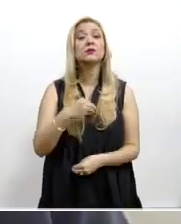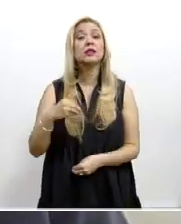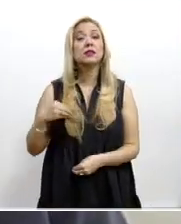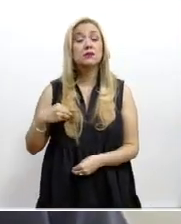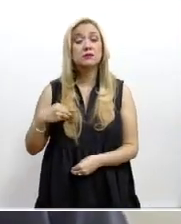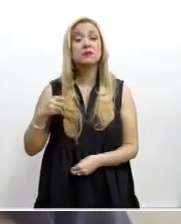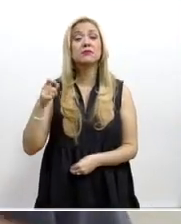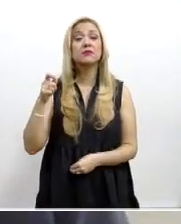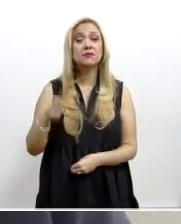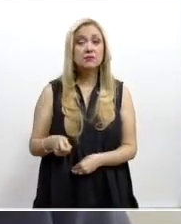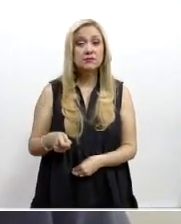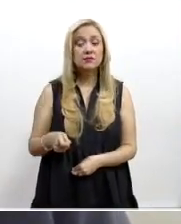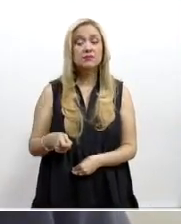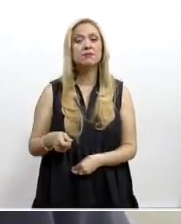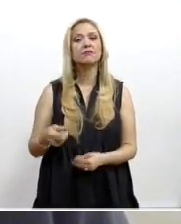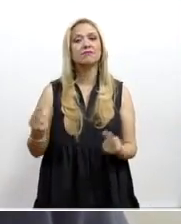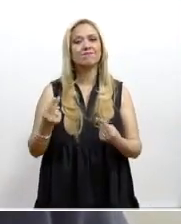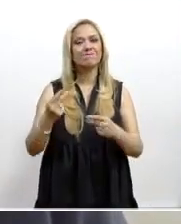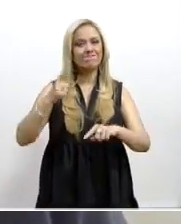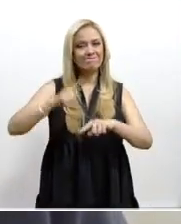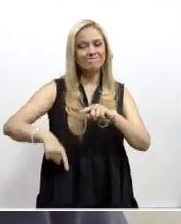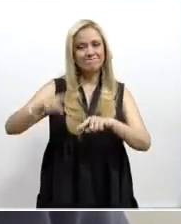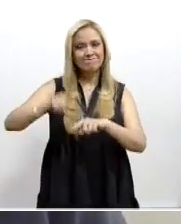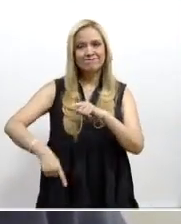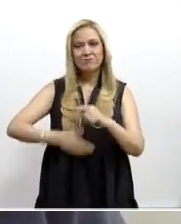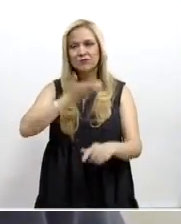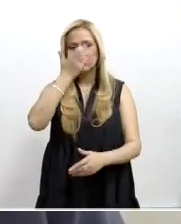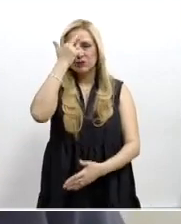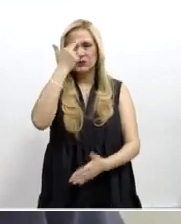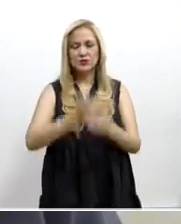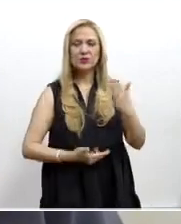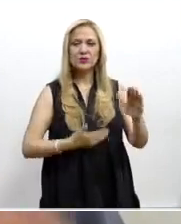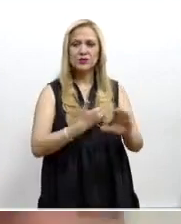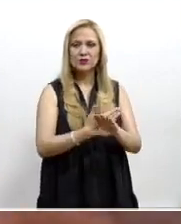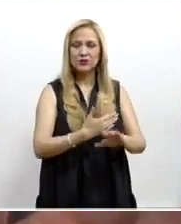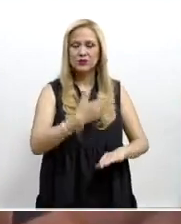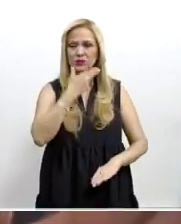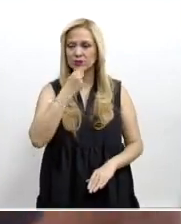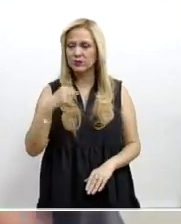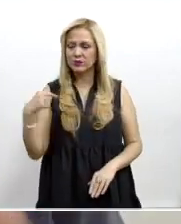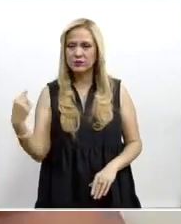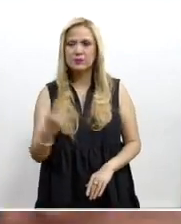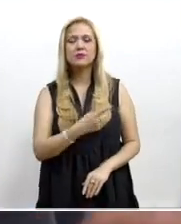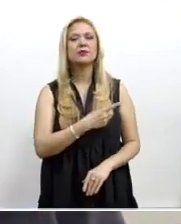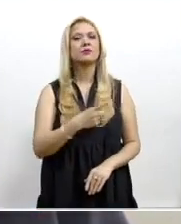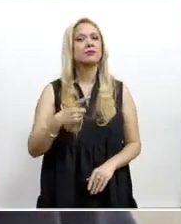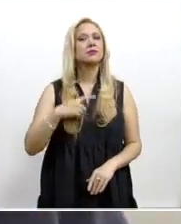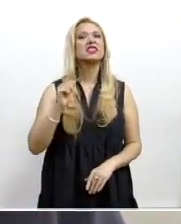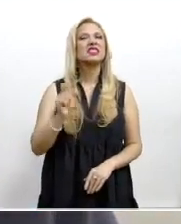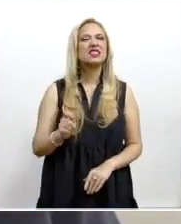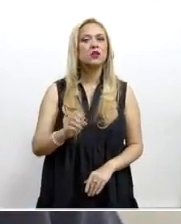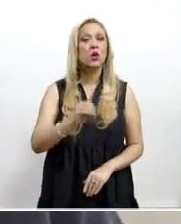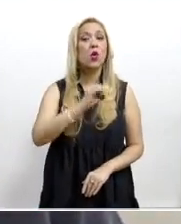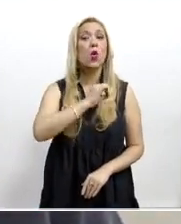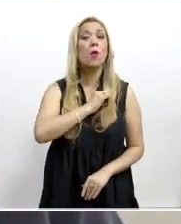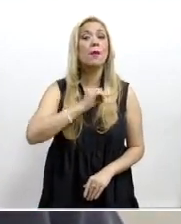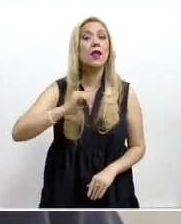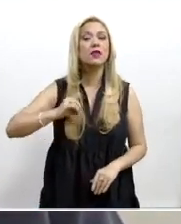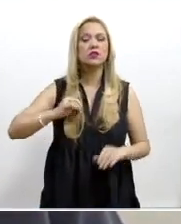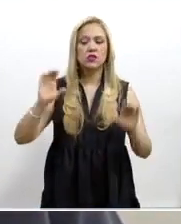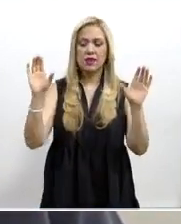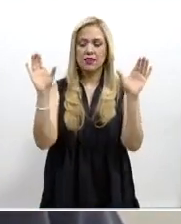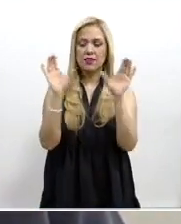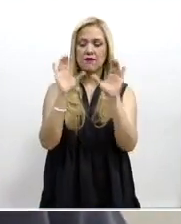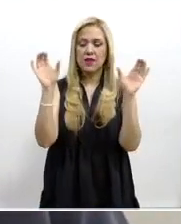por esta serie de desarticulación de nuestra violencia masculina, ¿no? Tiene que ser una obligación, tiene que ser una certificación de